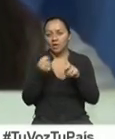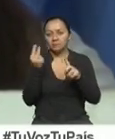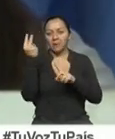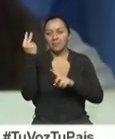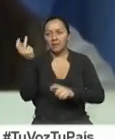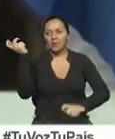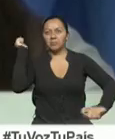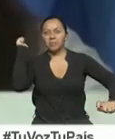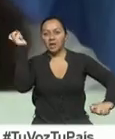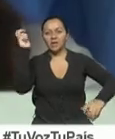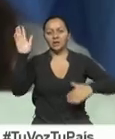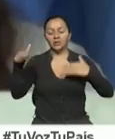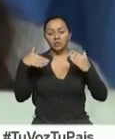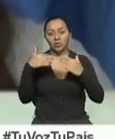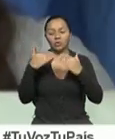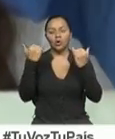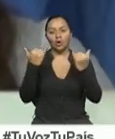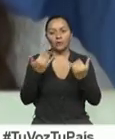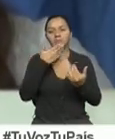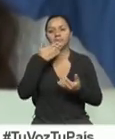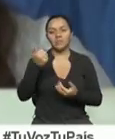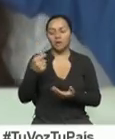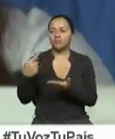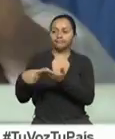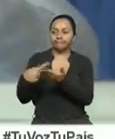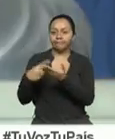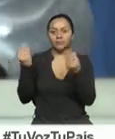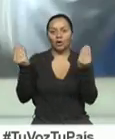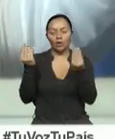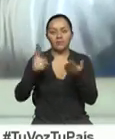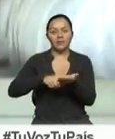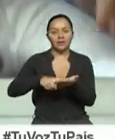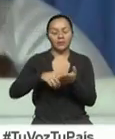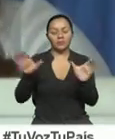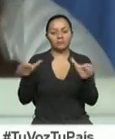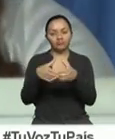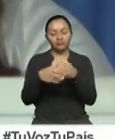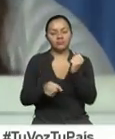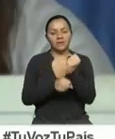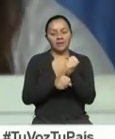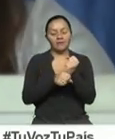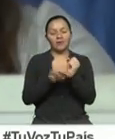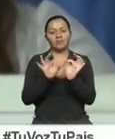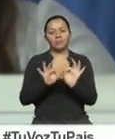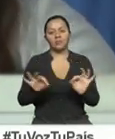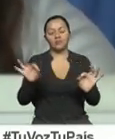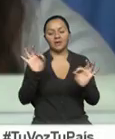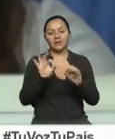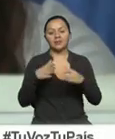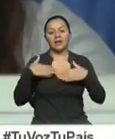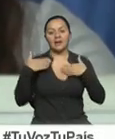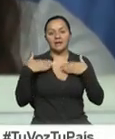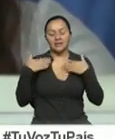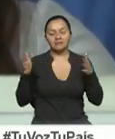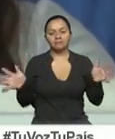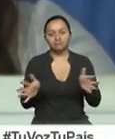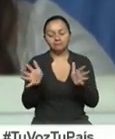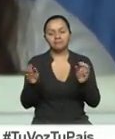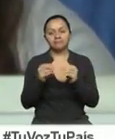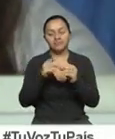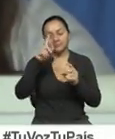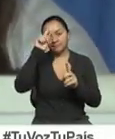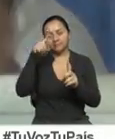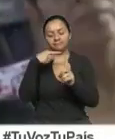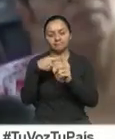de insultos, de tirar piedras, a imágenes de jóvenes reunidos como hoy, llenos de alegría, movidos por la